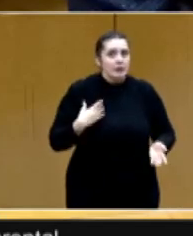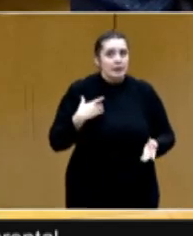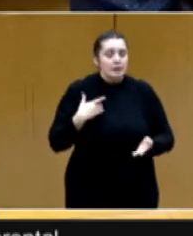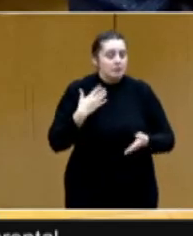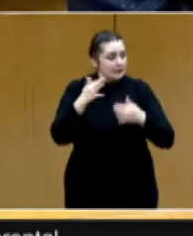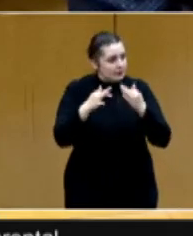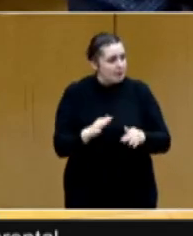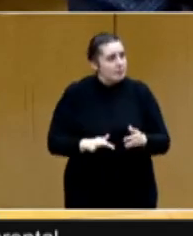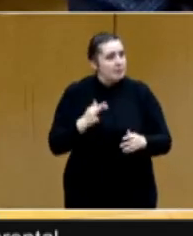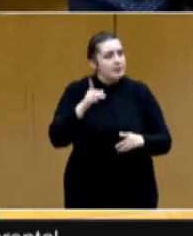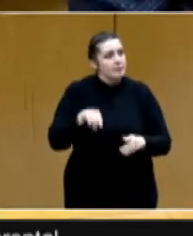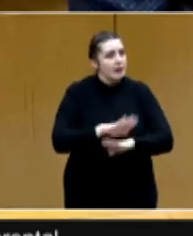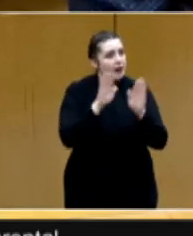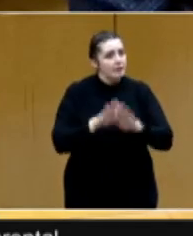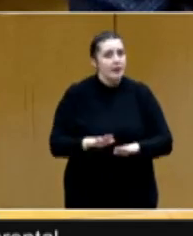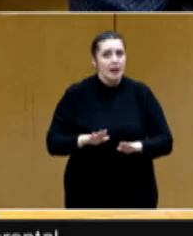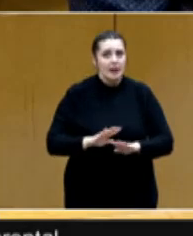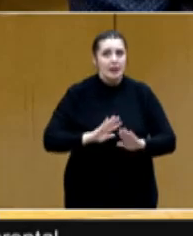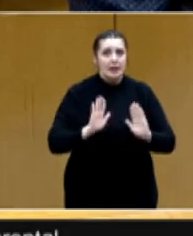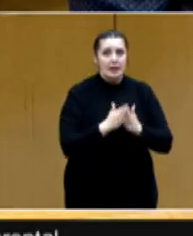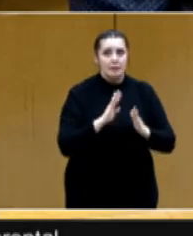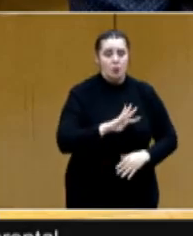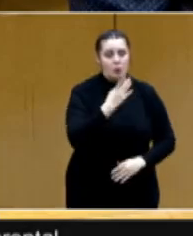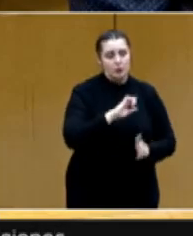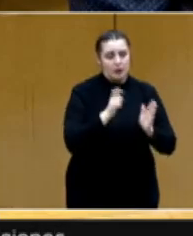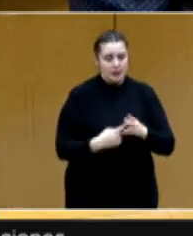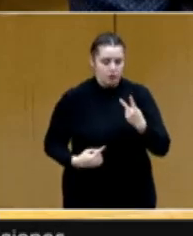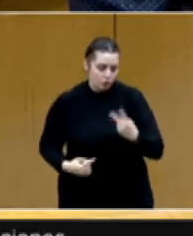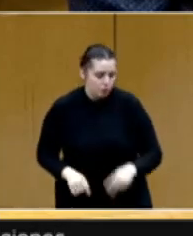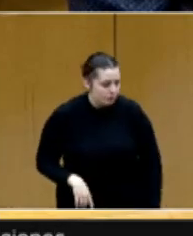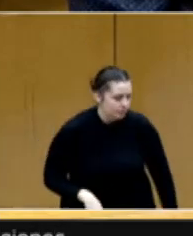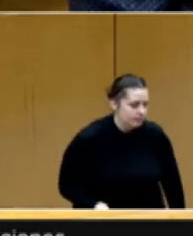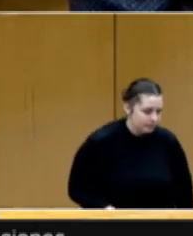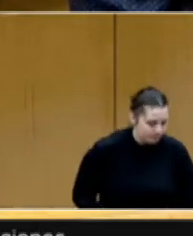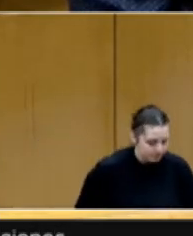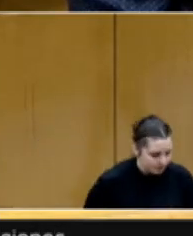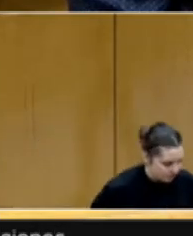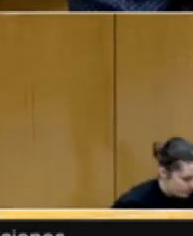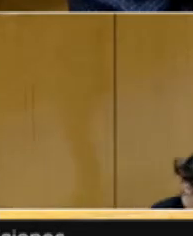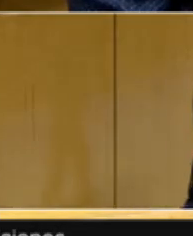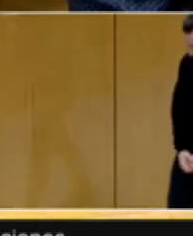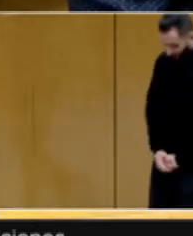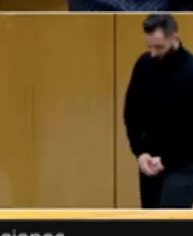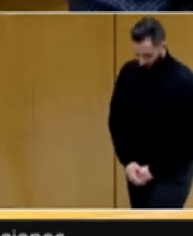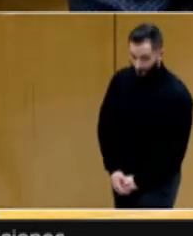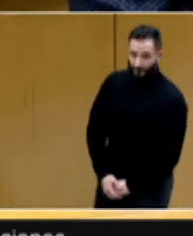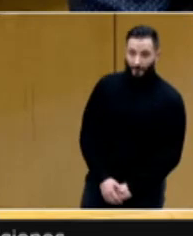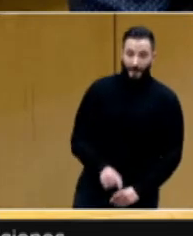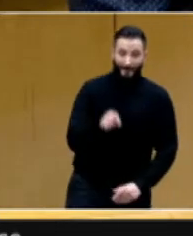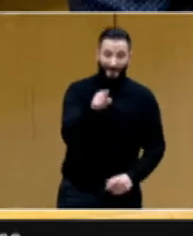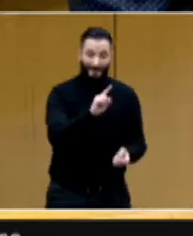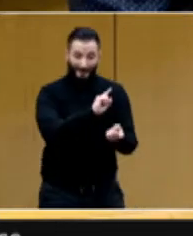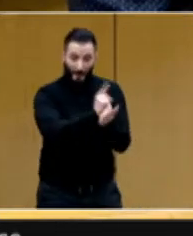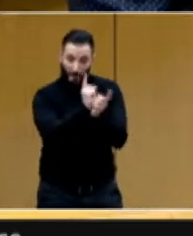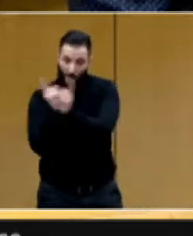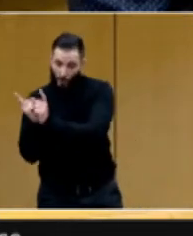modifican finalmente del libro cuarto un par de leyes no acaban ahí las modificaciones porque también hay otros aspectos civiles en otras normas